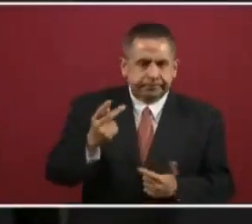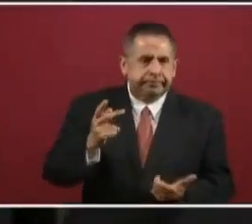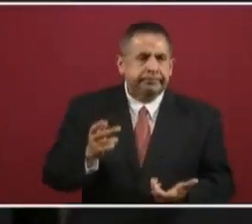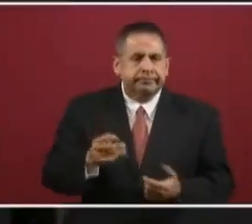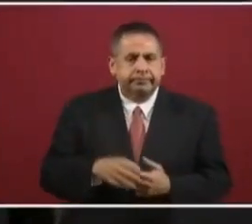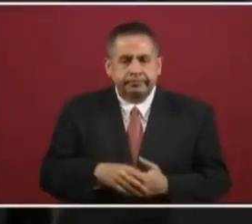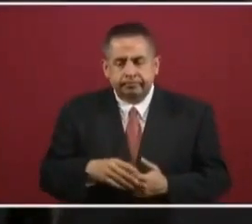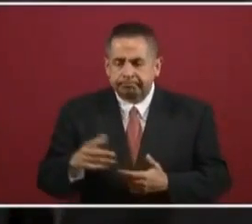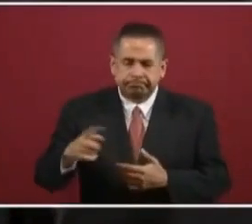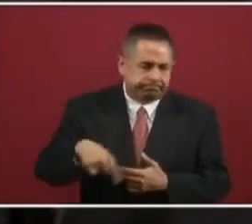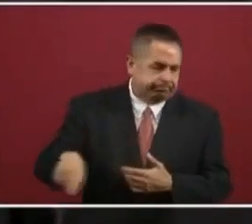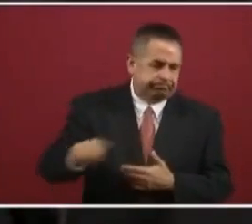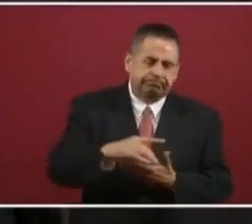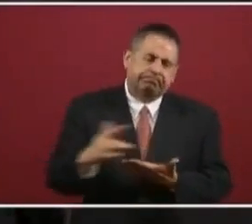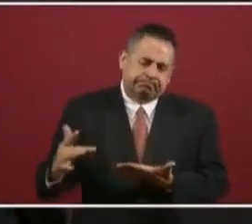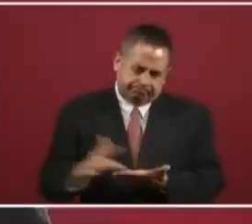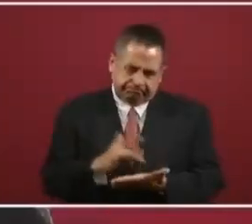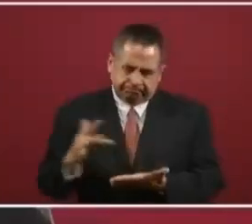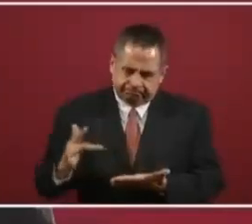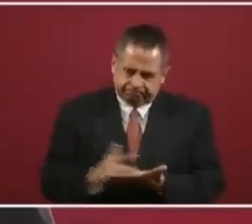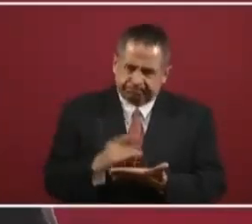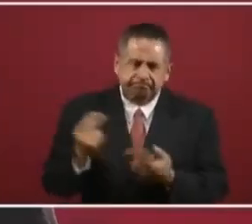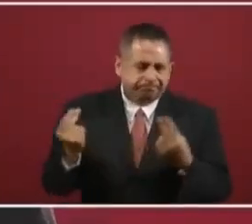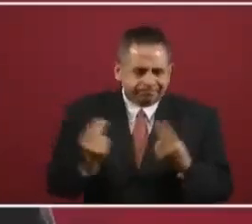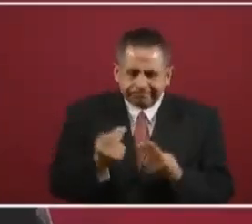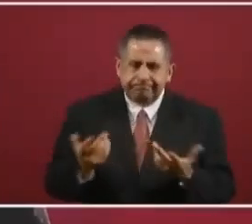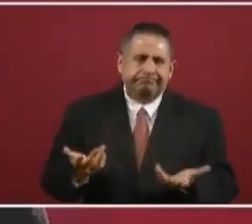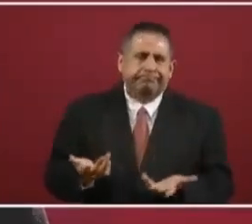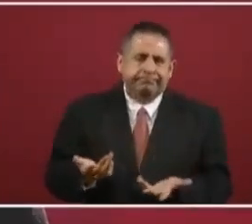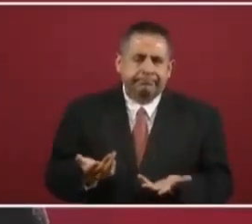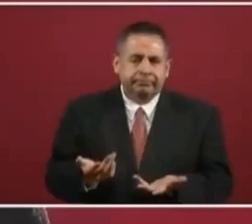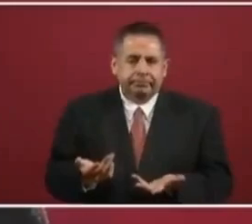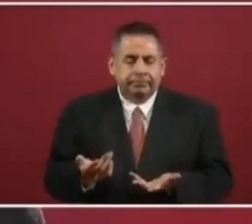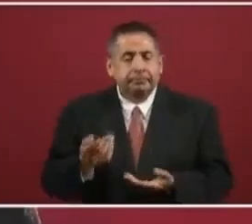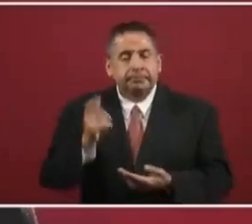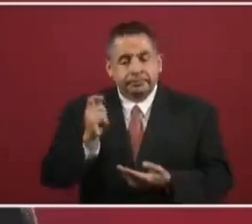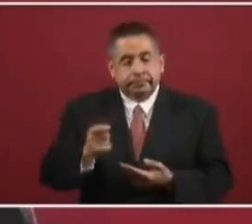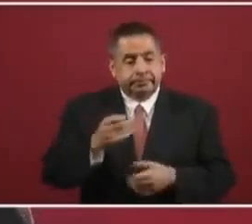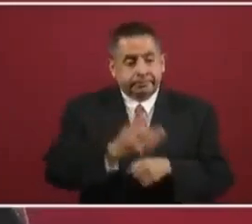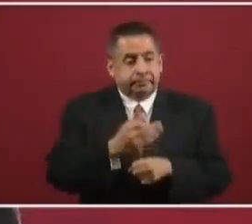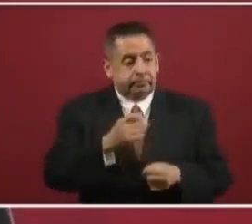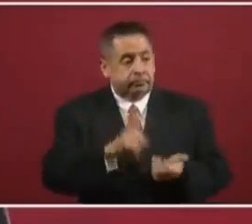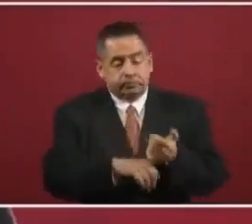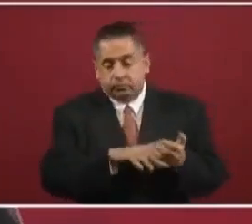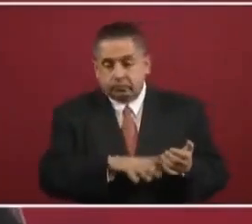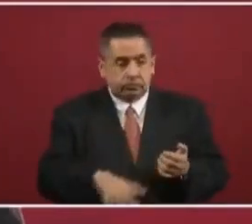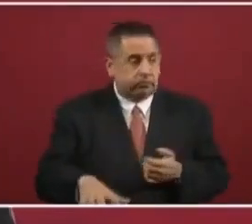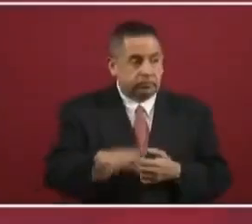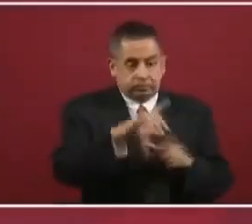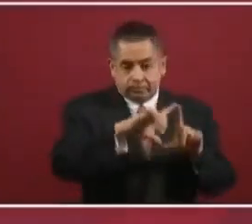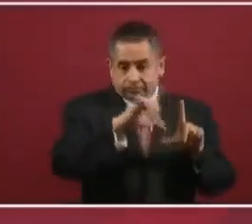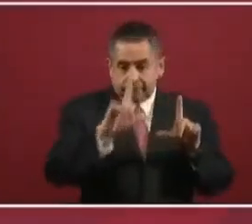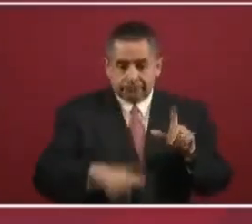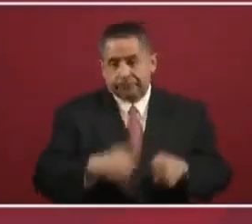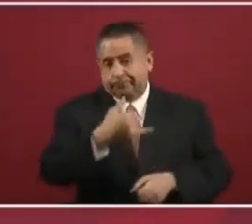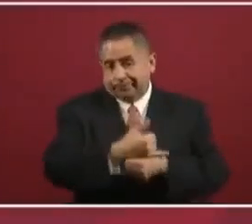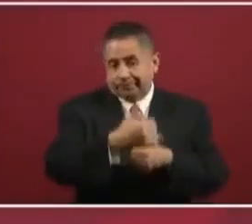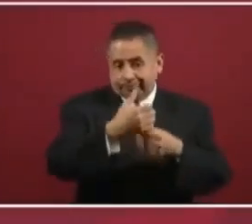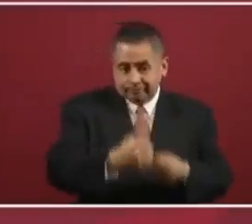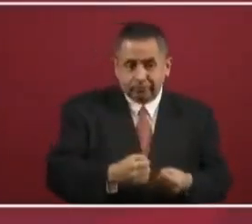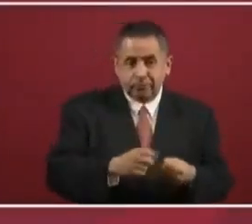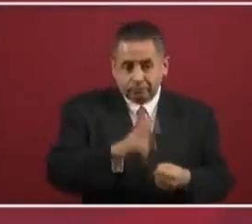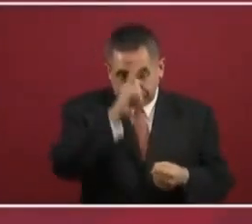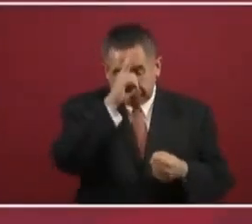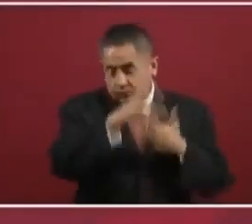de su apoyo porque tenemos el problema de la inseguridad y de la